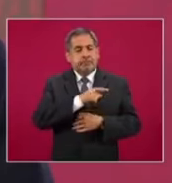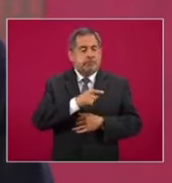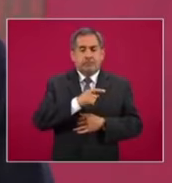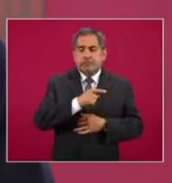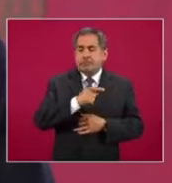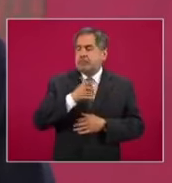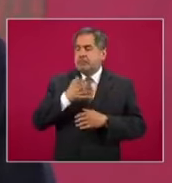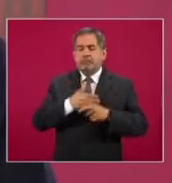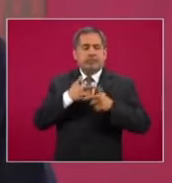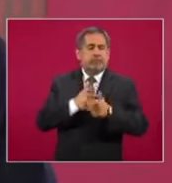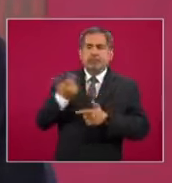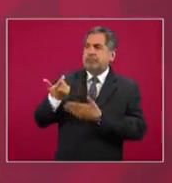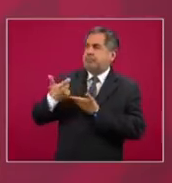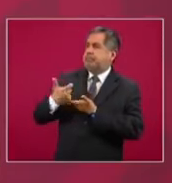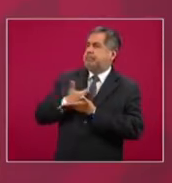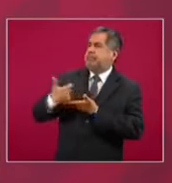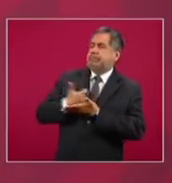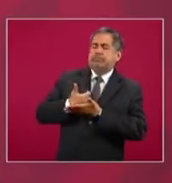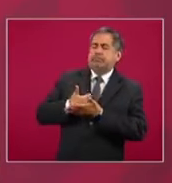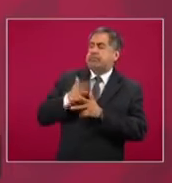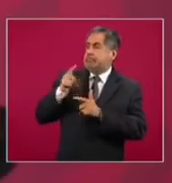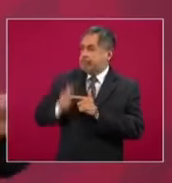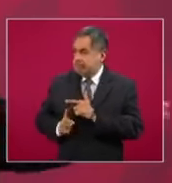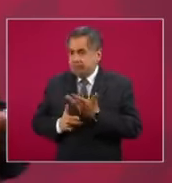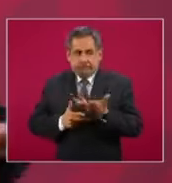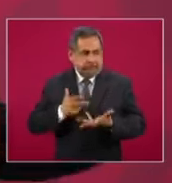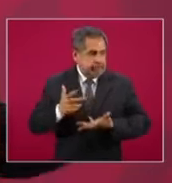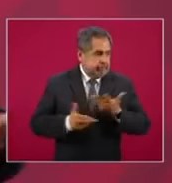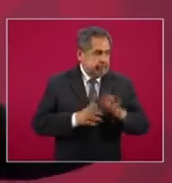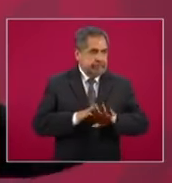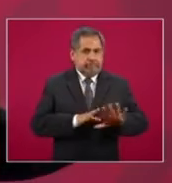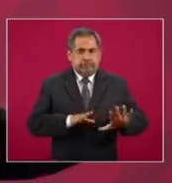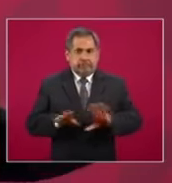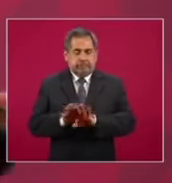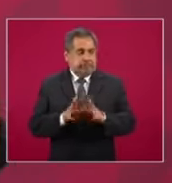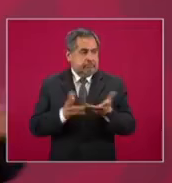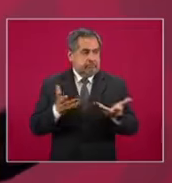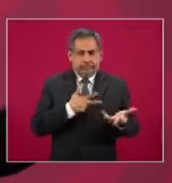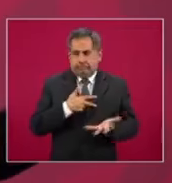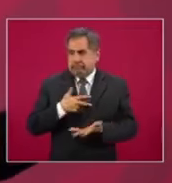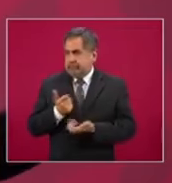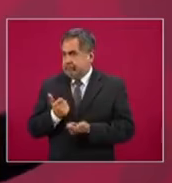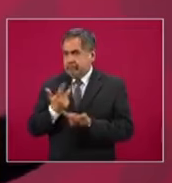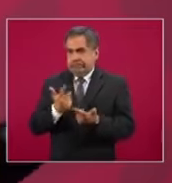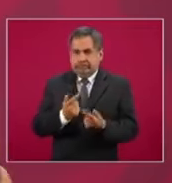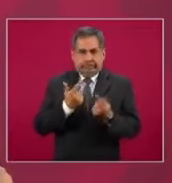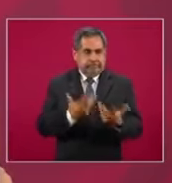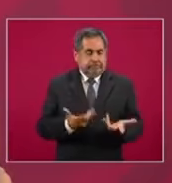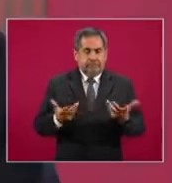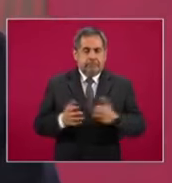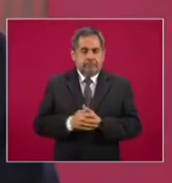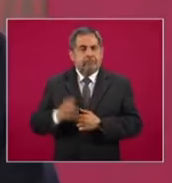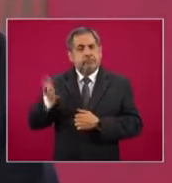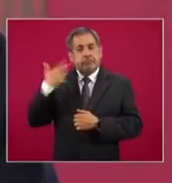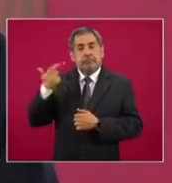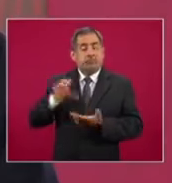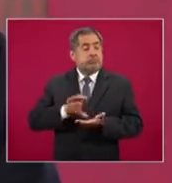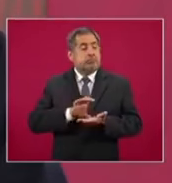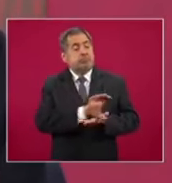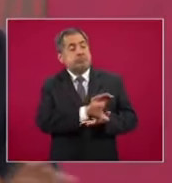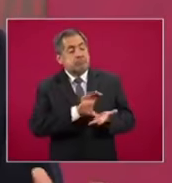la brocha se les movió el piso porque eh era un